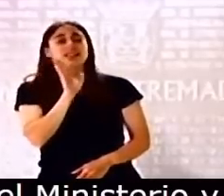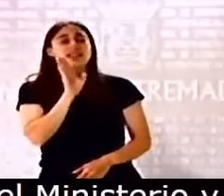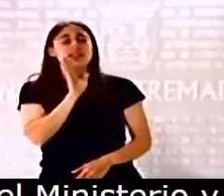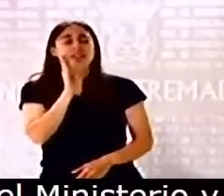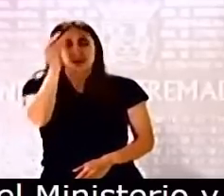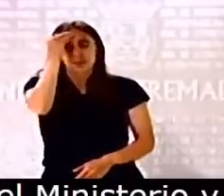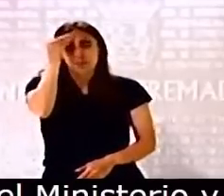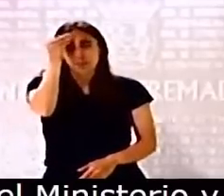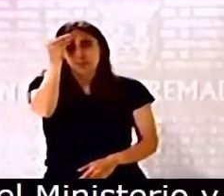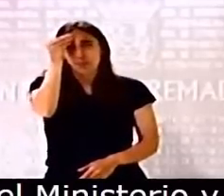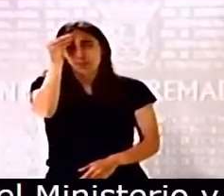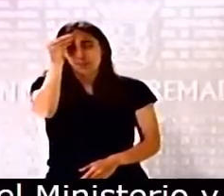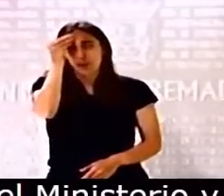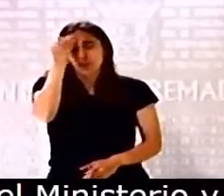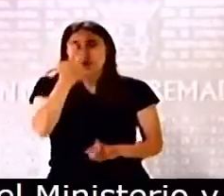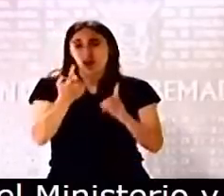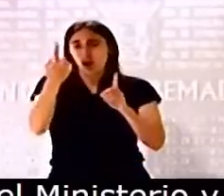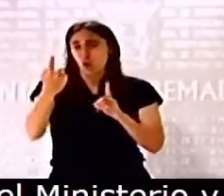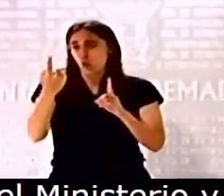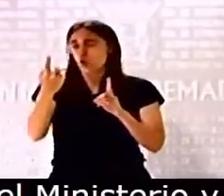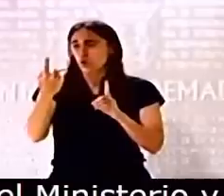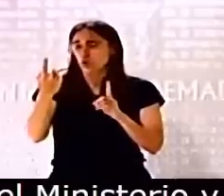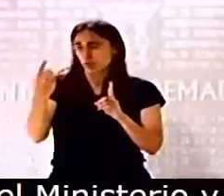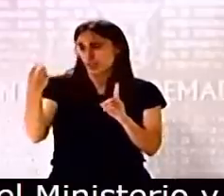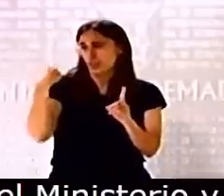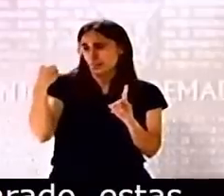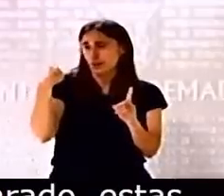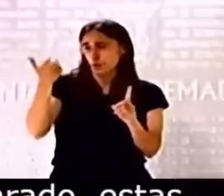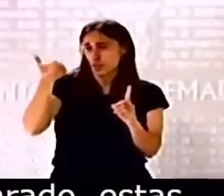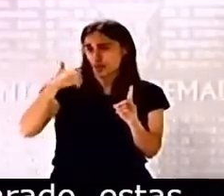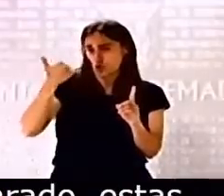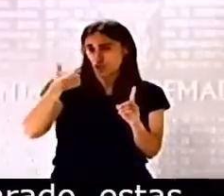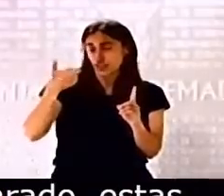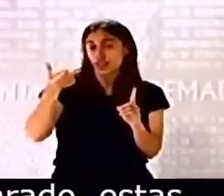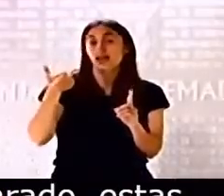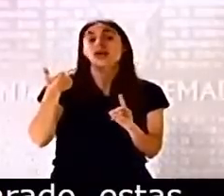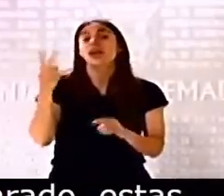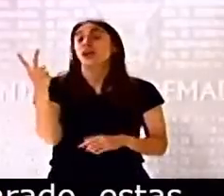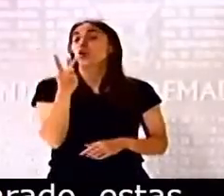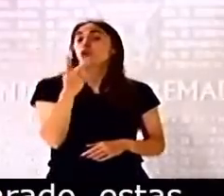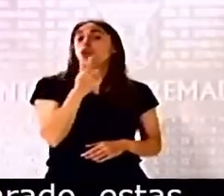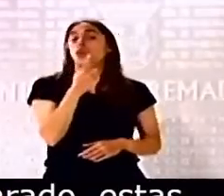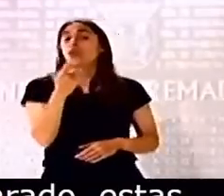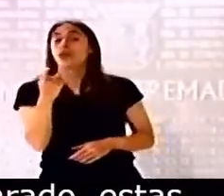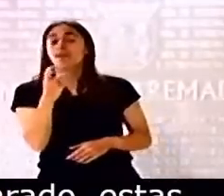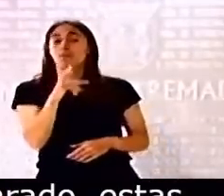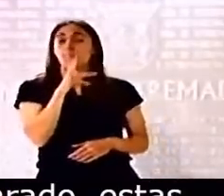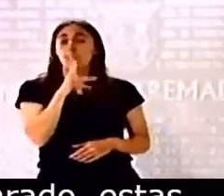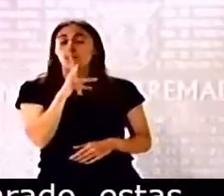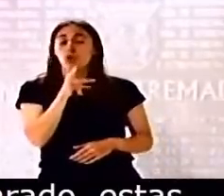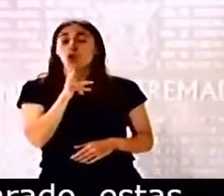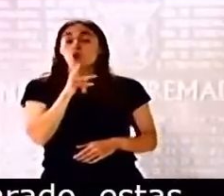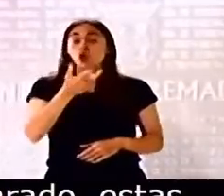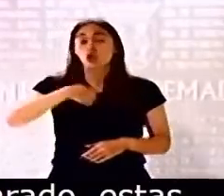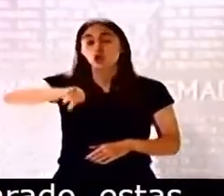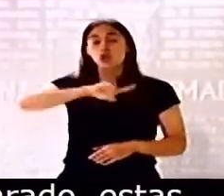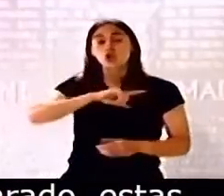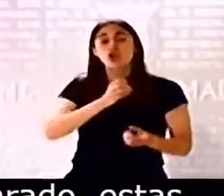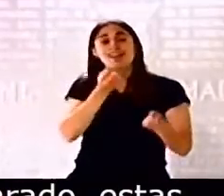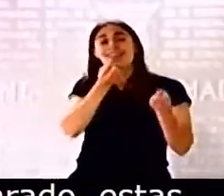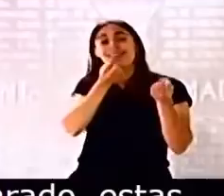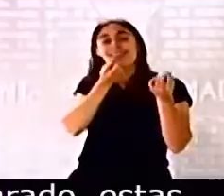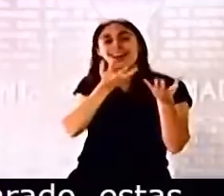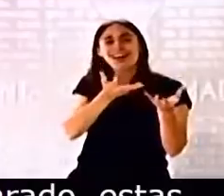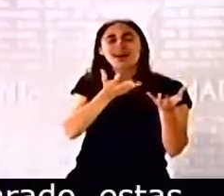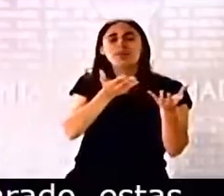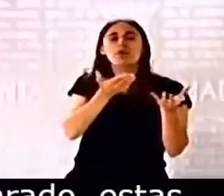explicado ya a algún medio de comunicación que me lo ha preguntado, es debido fundamentalmente a que nosotros declaramos todos